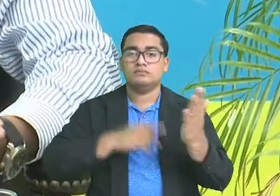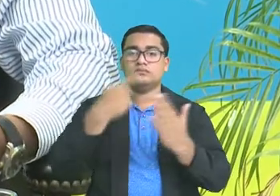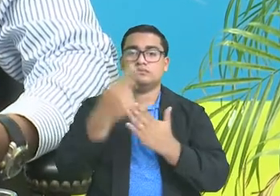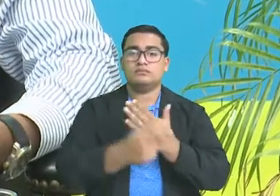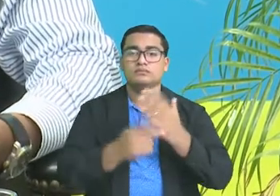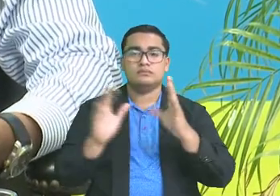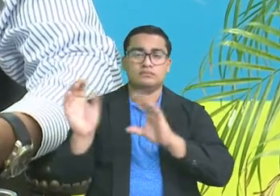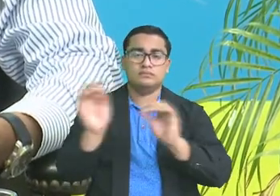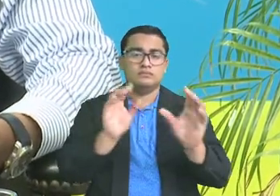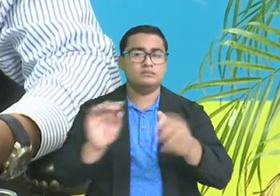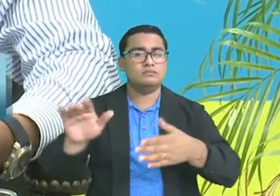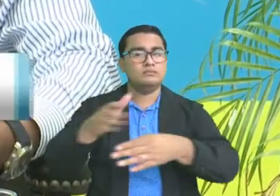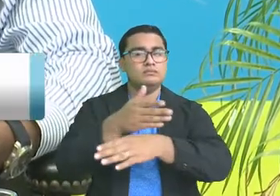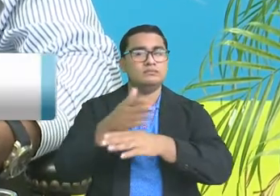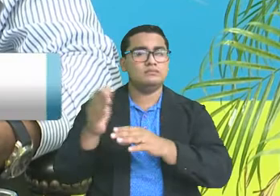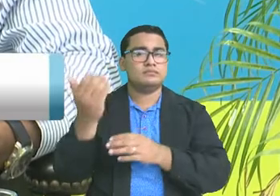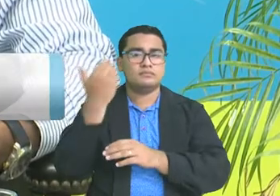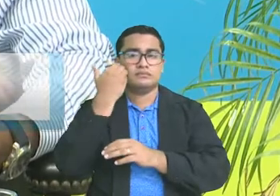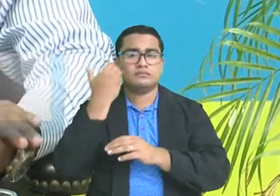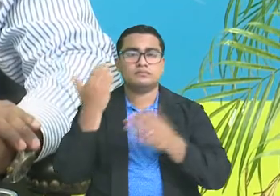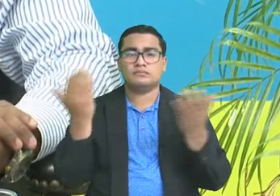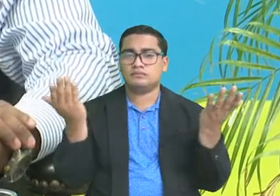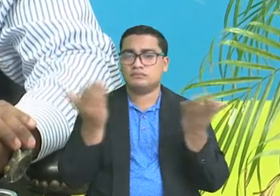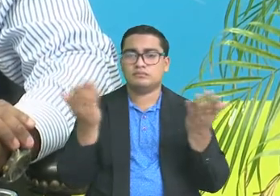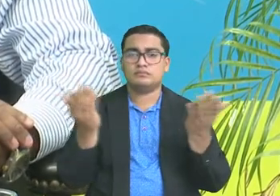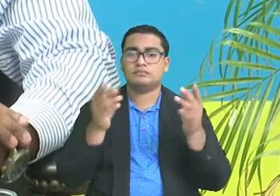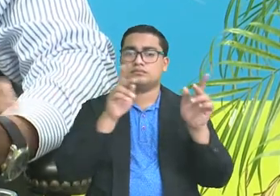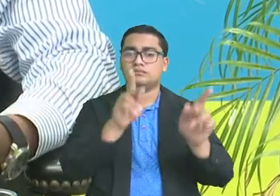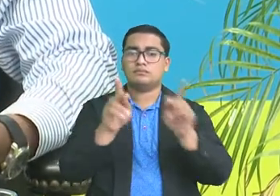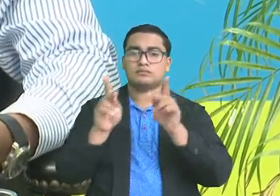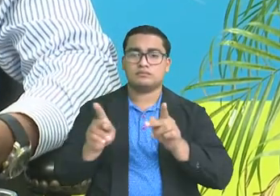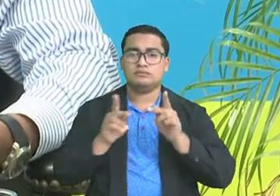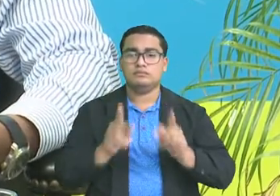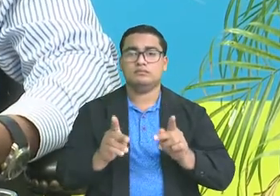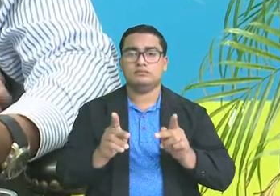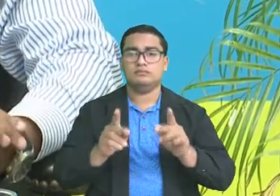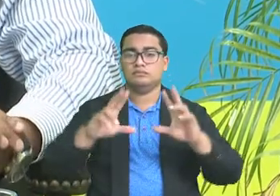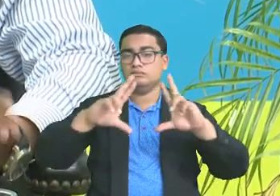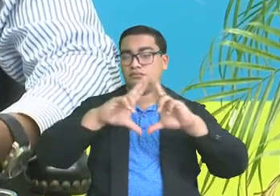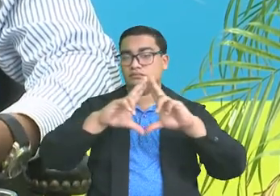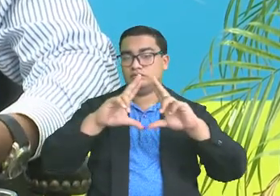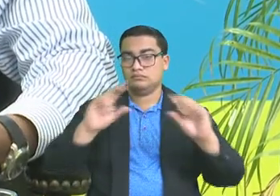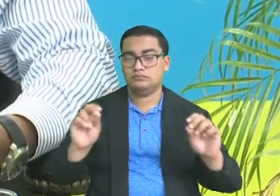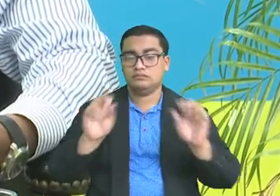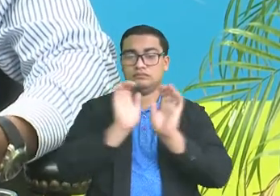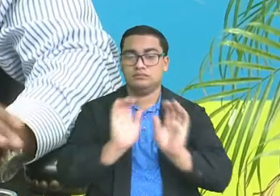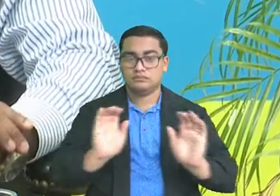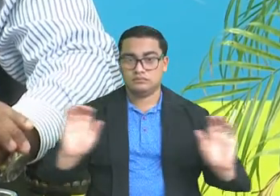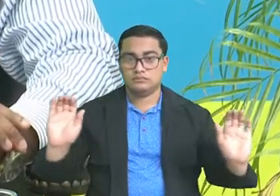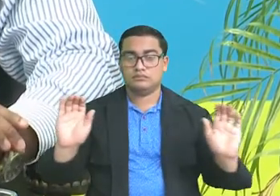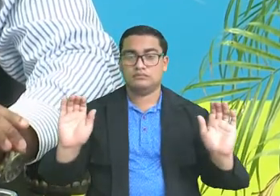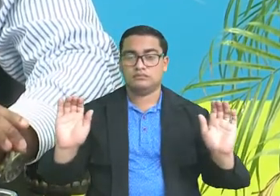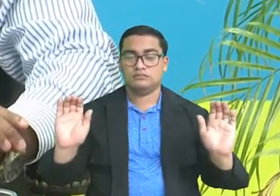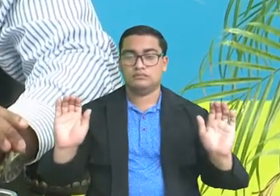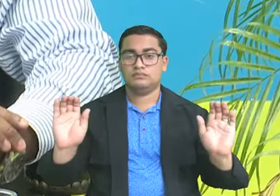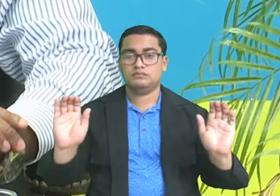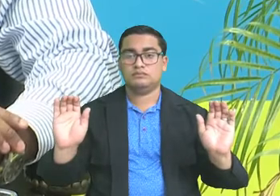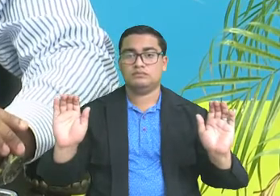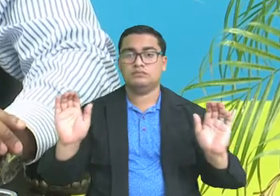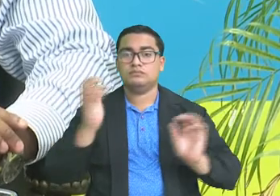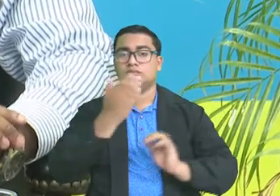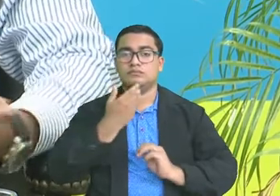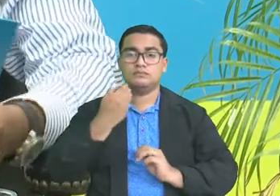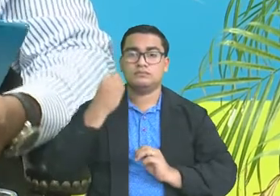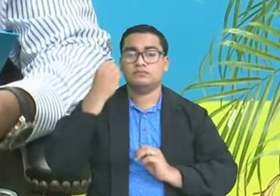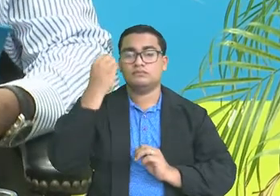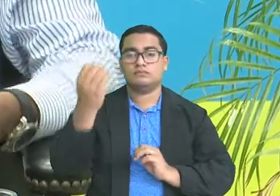conversamos sobre los diferentes padecimientos, las enfermedades que afectan a la población nicaragüense, tanto a los niños, a los adolescentes, a